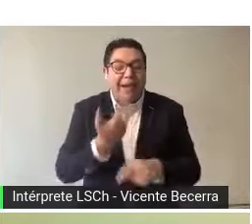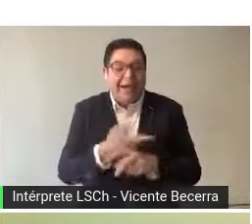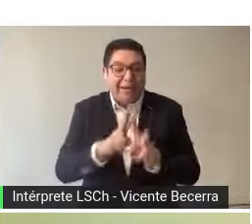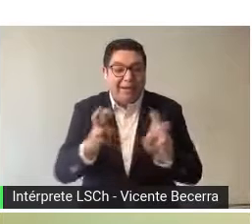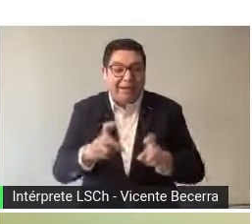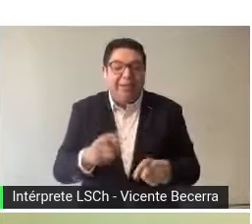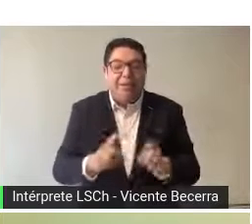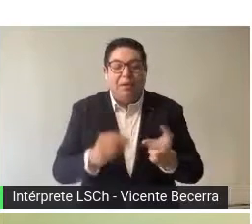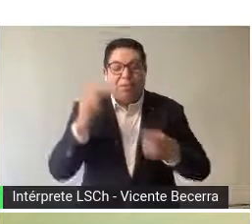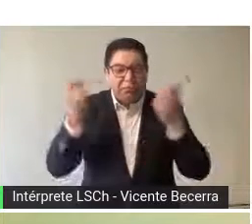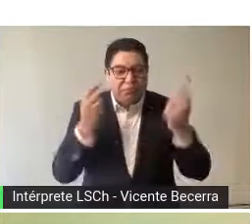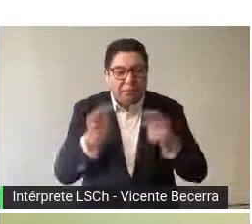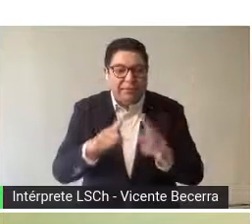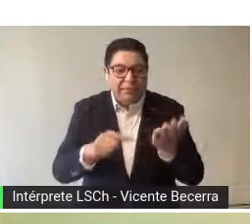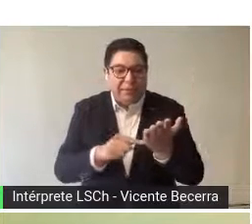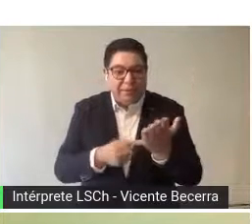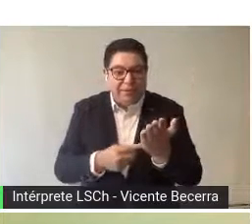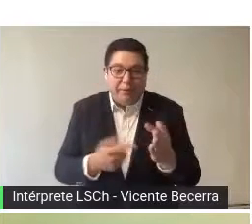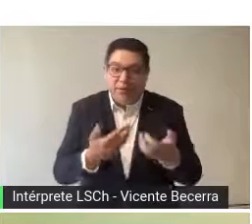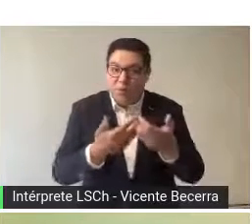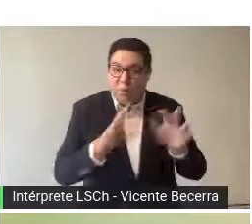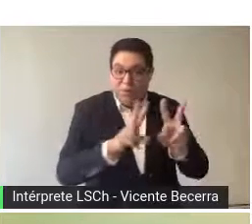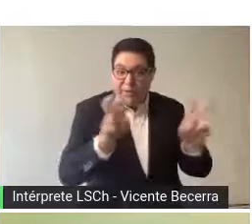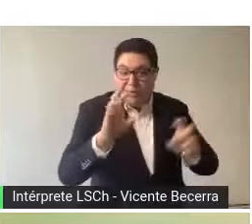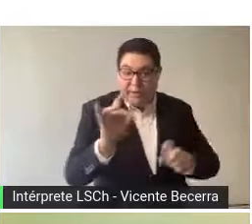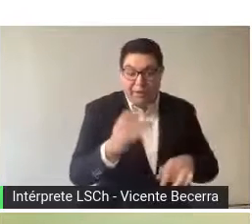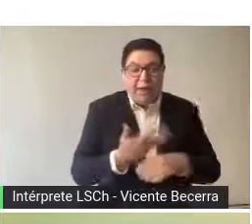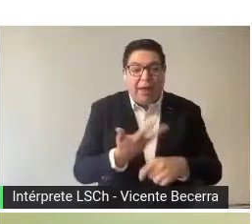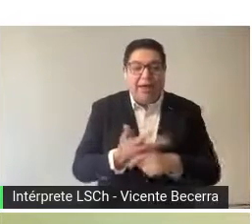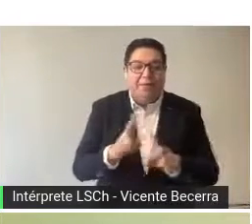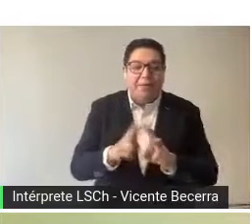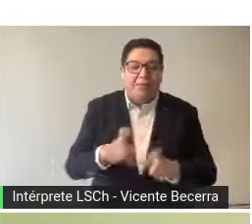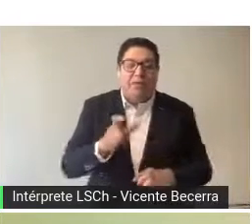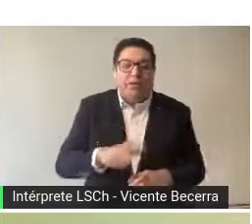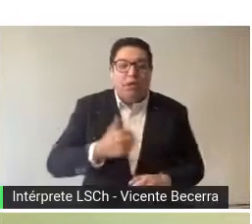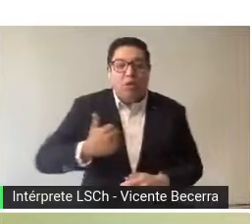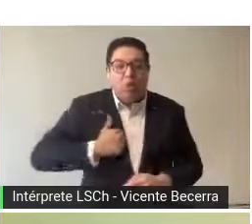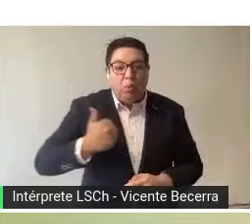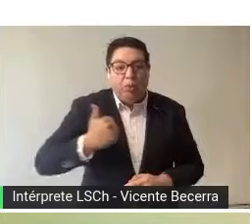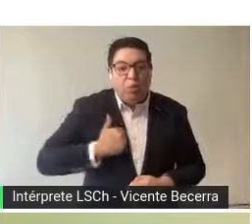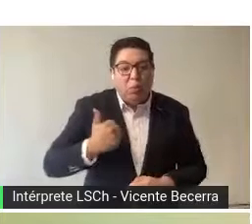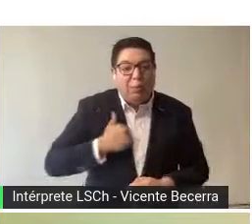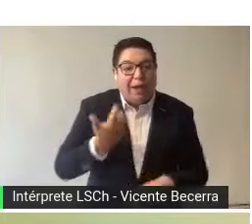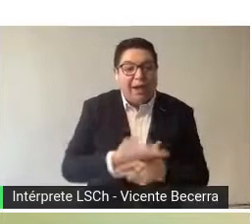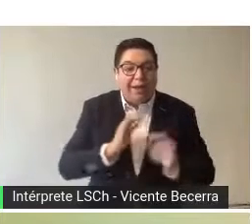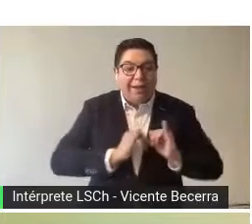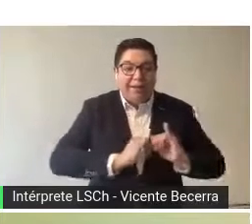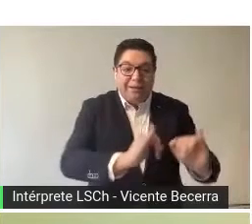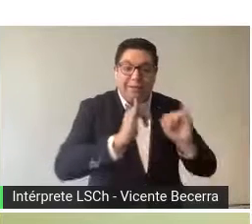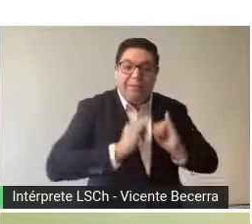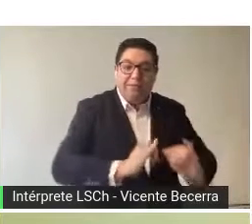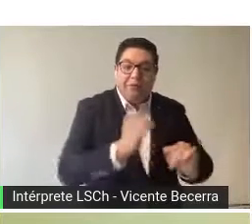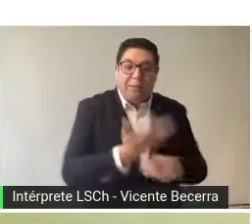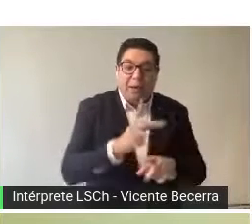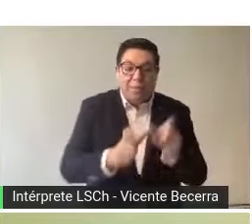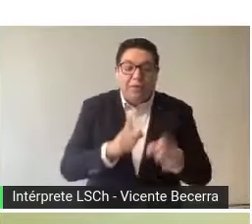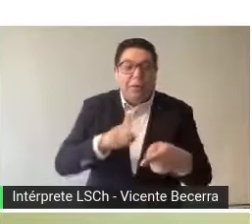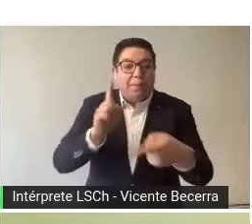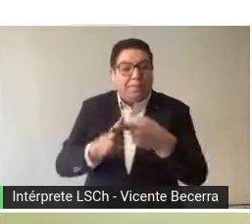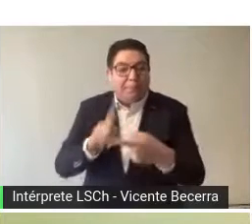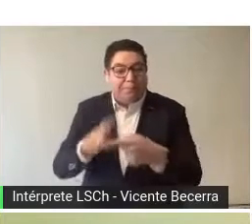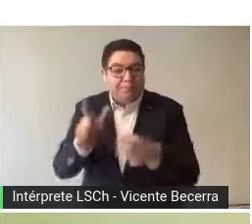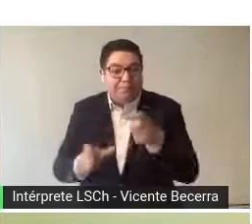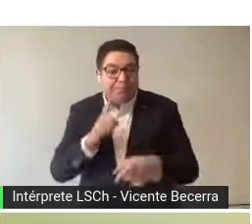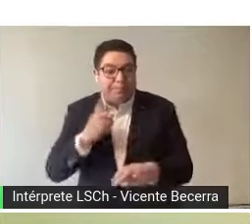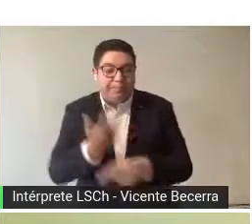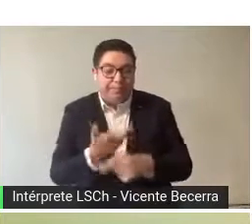en tecnología, cualquiera que sea la edad. Estar al día en la información correcta, en participar, en